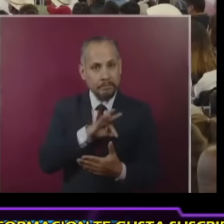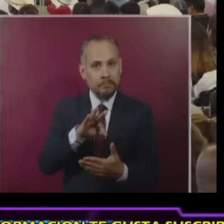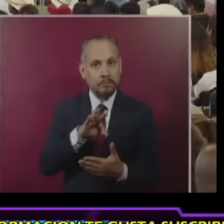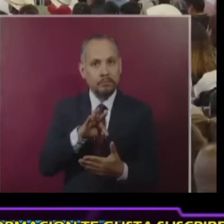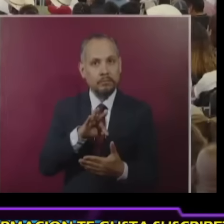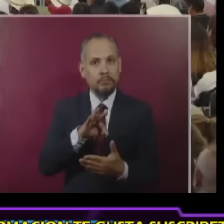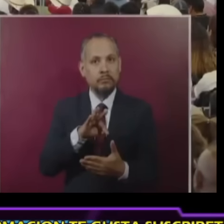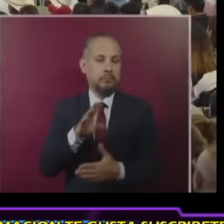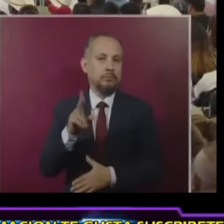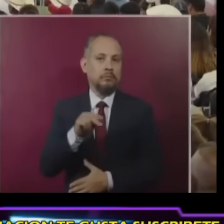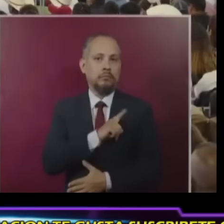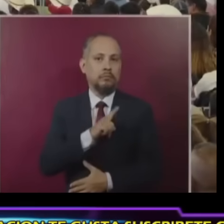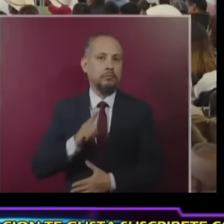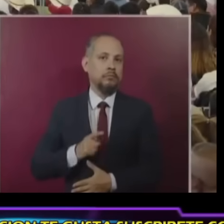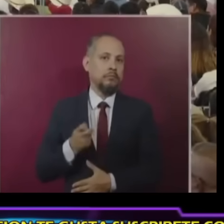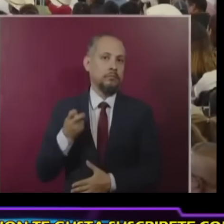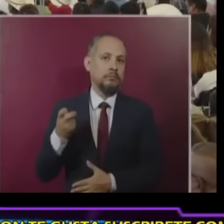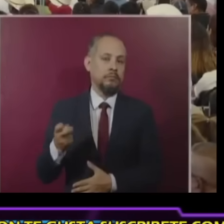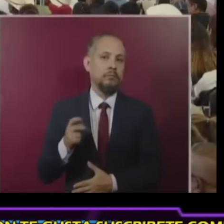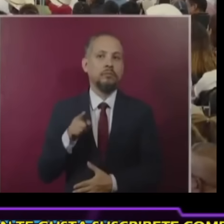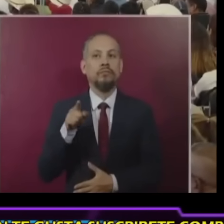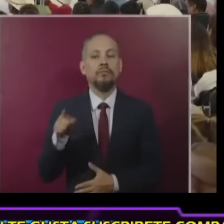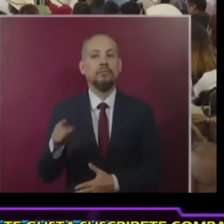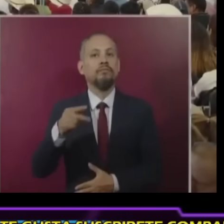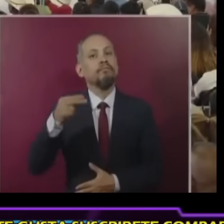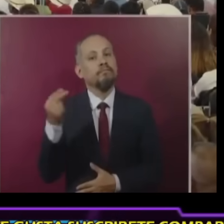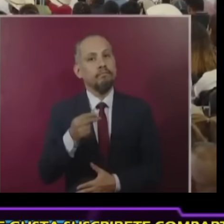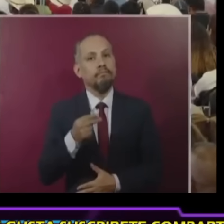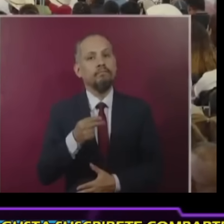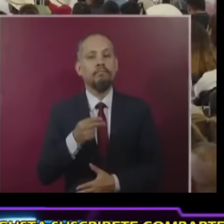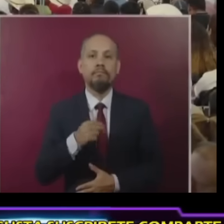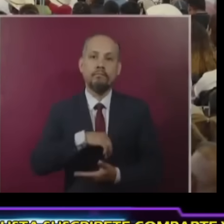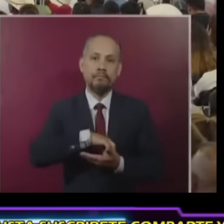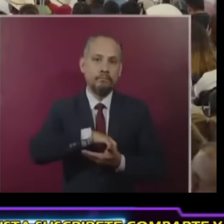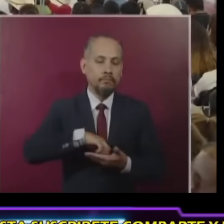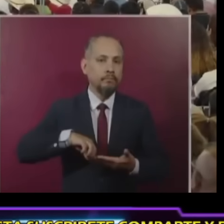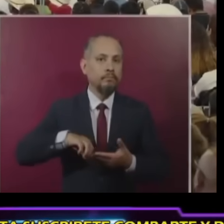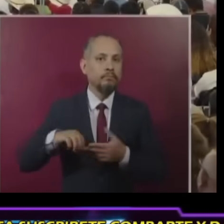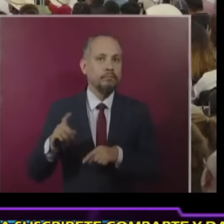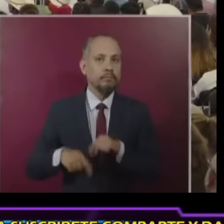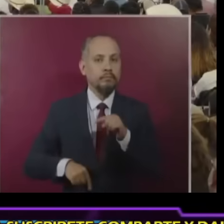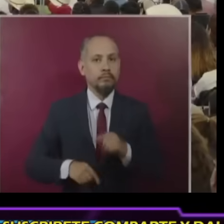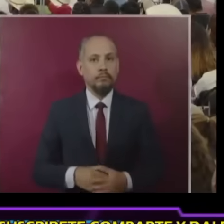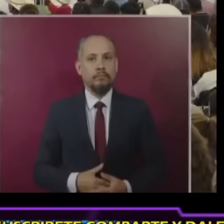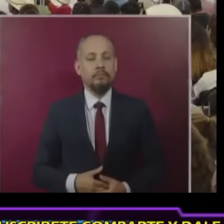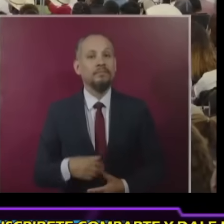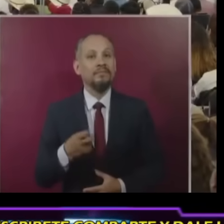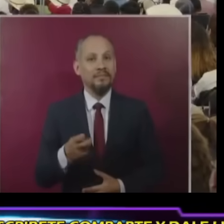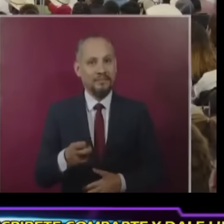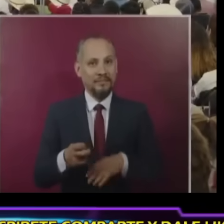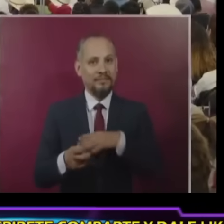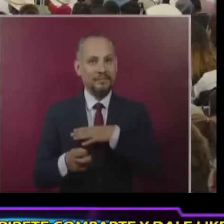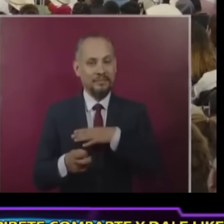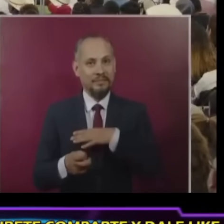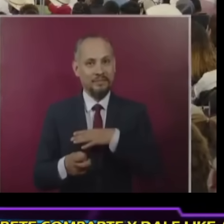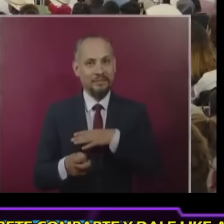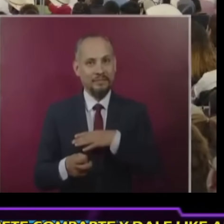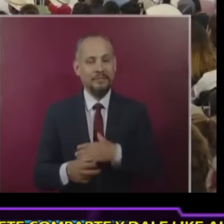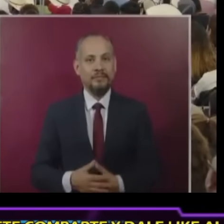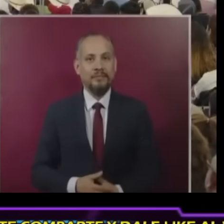excusarte eso establece la ley entonces de manera ilegal establece esa suspensión pero aún más